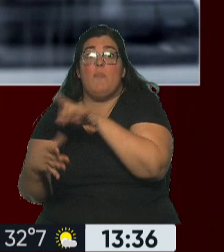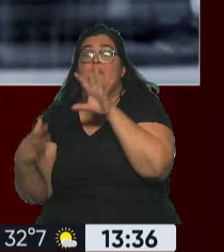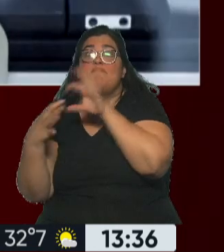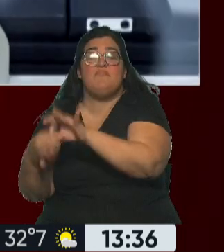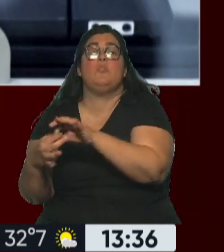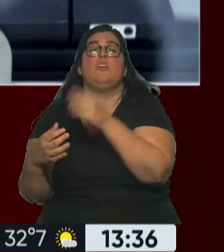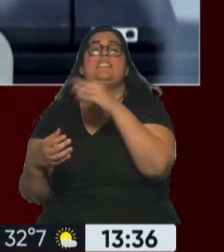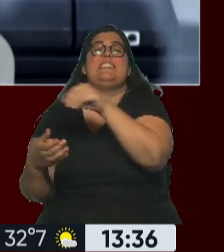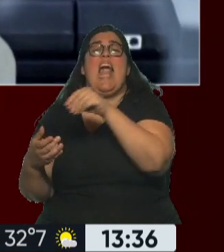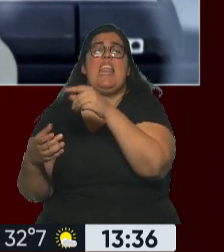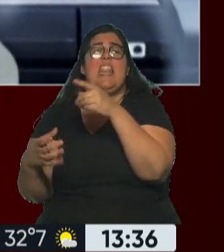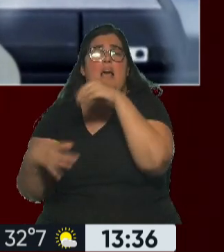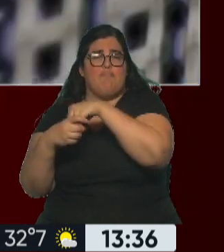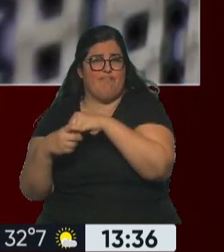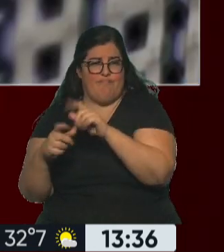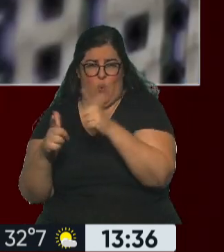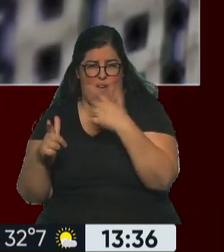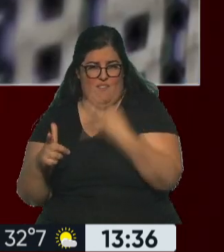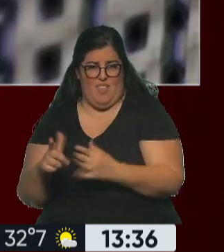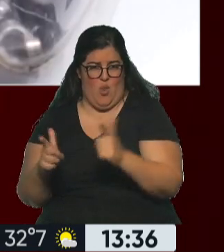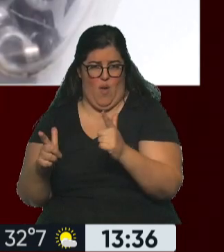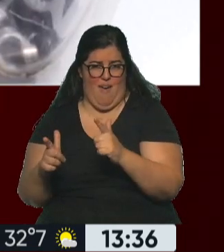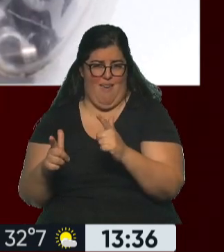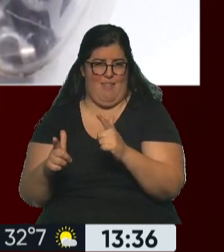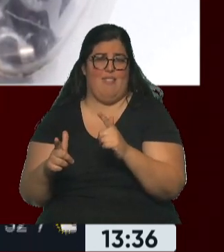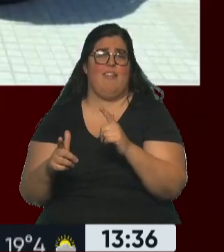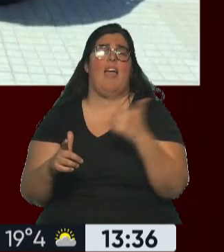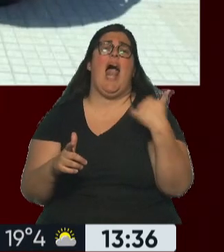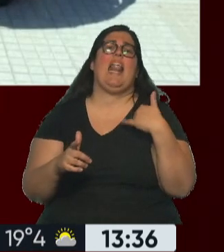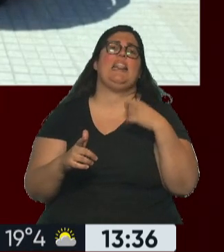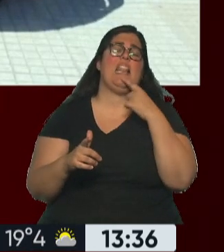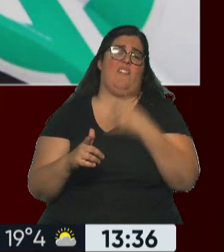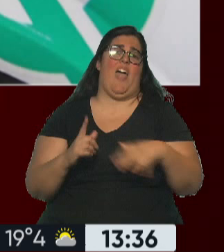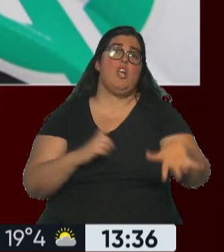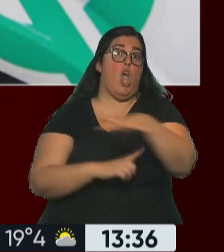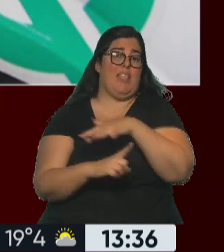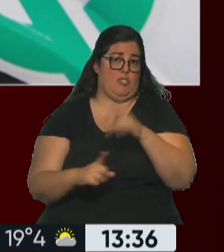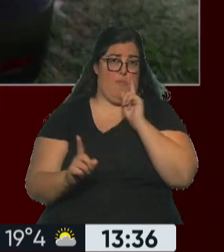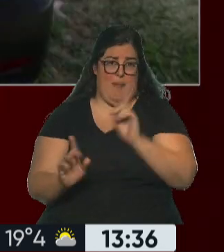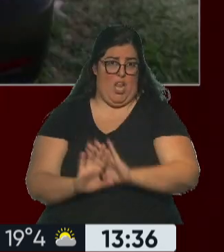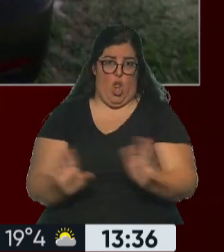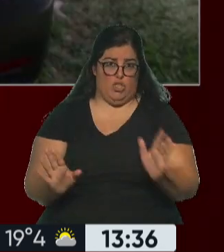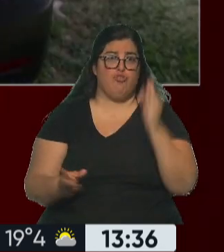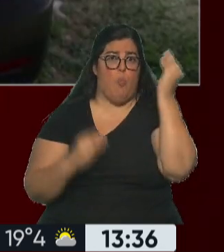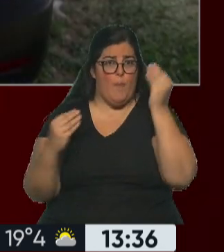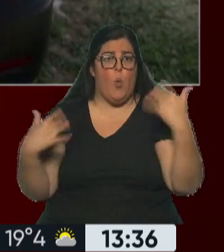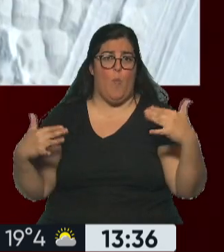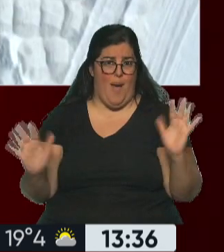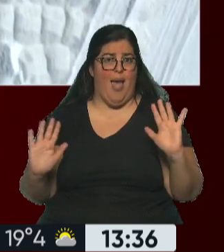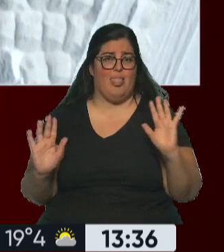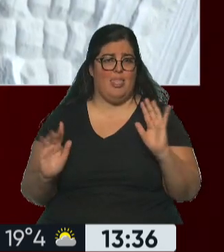las salinas. Entonces, la Argentina efectivamente vivimos en una suerte de contexto bastante peligroso y preocupante que requiere